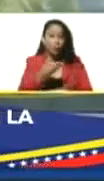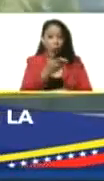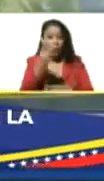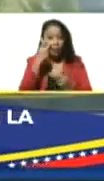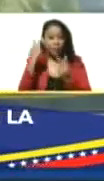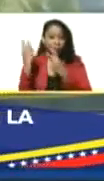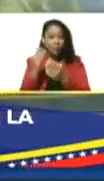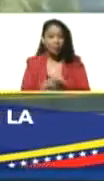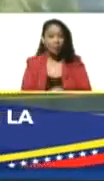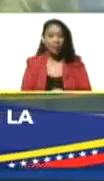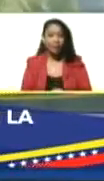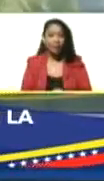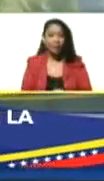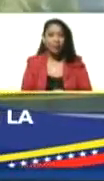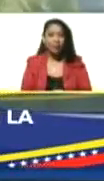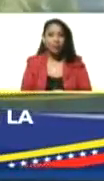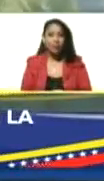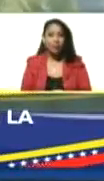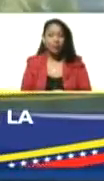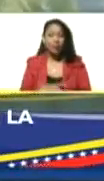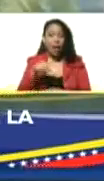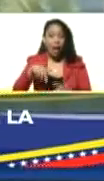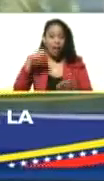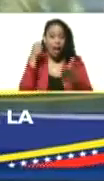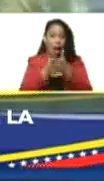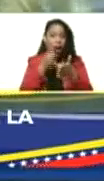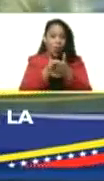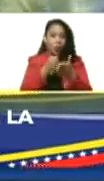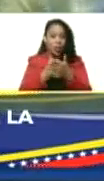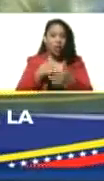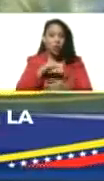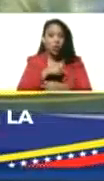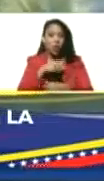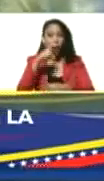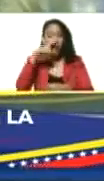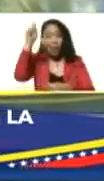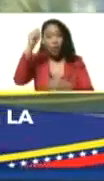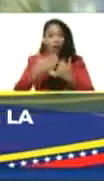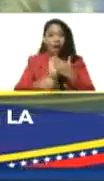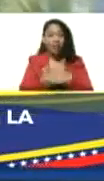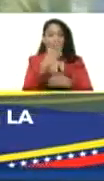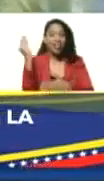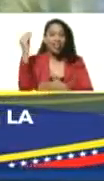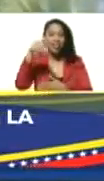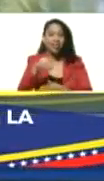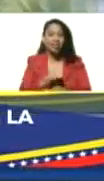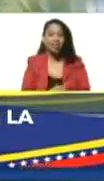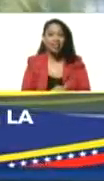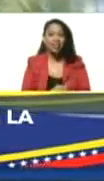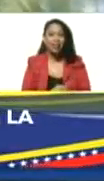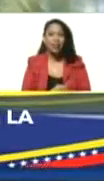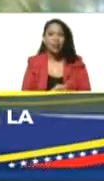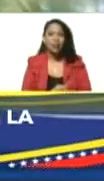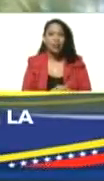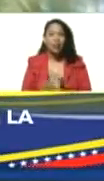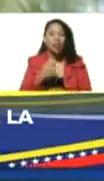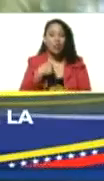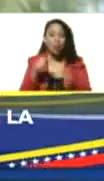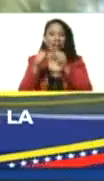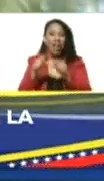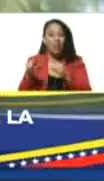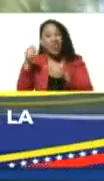vean en esta lucha que estamos. Y Maduro avanza, además. Yo me quedo en el